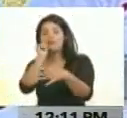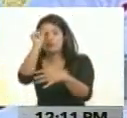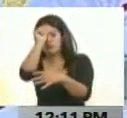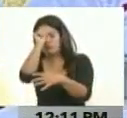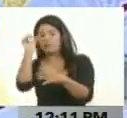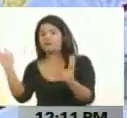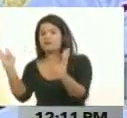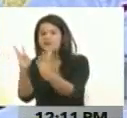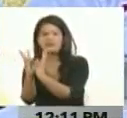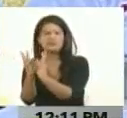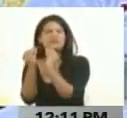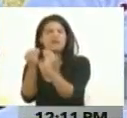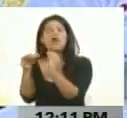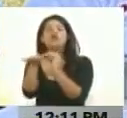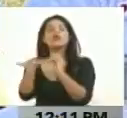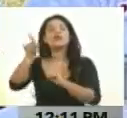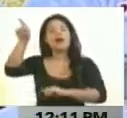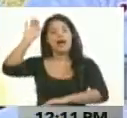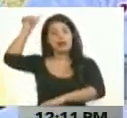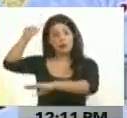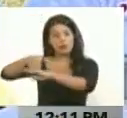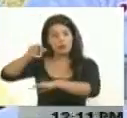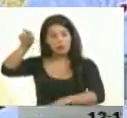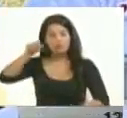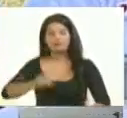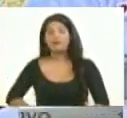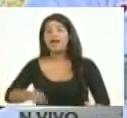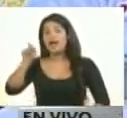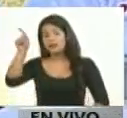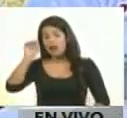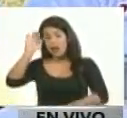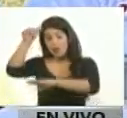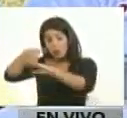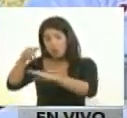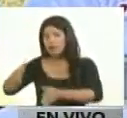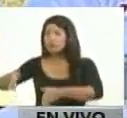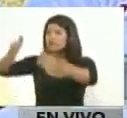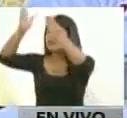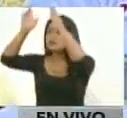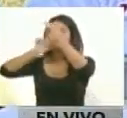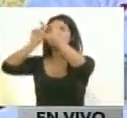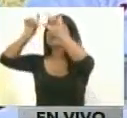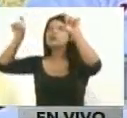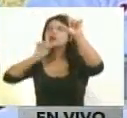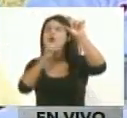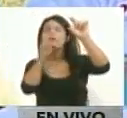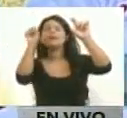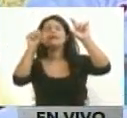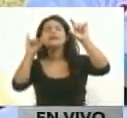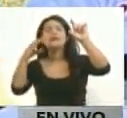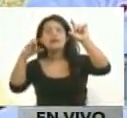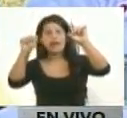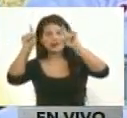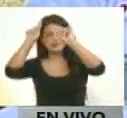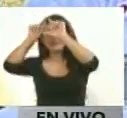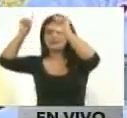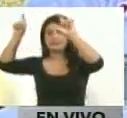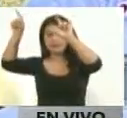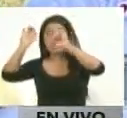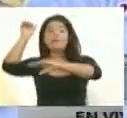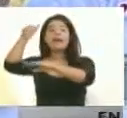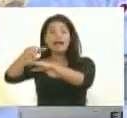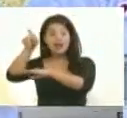se iba a realizar en el estado Aragua, en un edificio llamado el edificio Cinca, en la calle López Aveledo, en